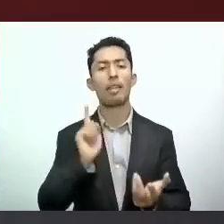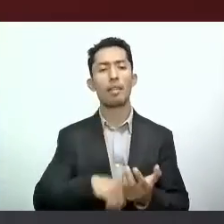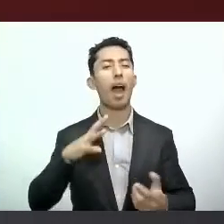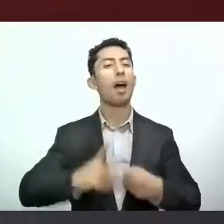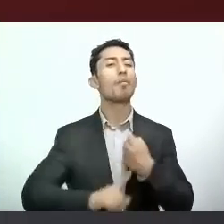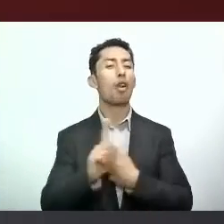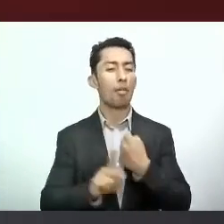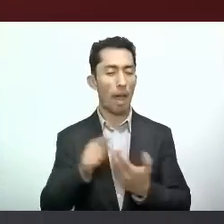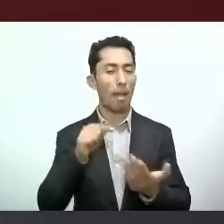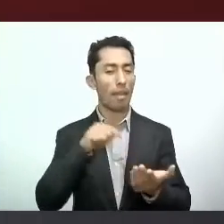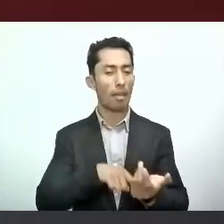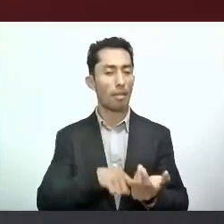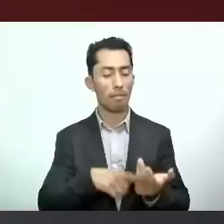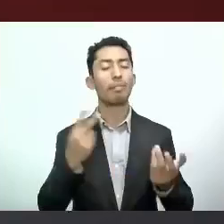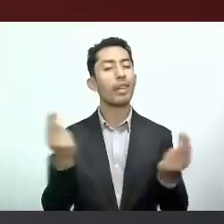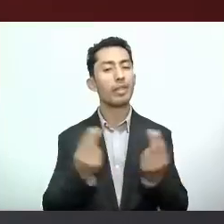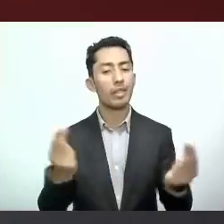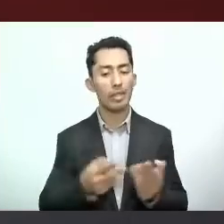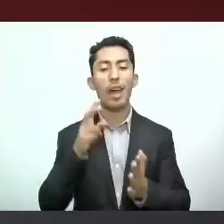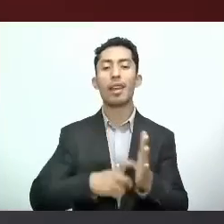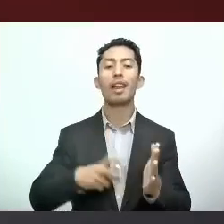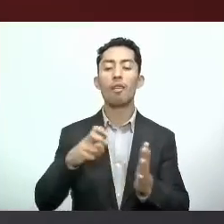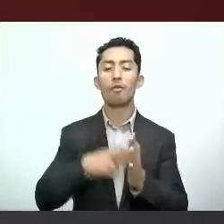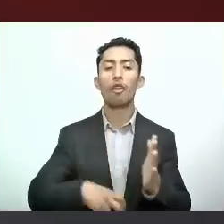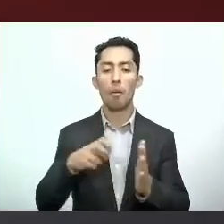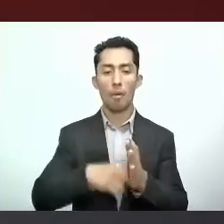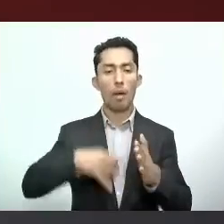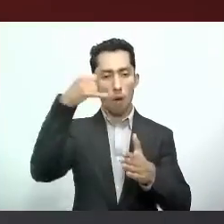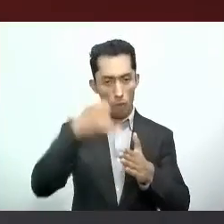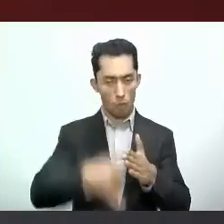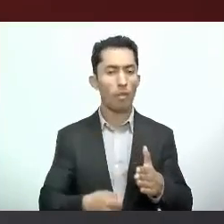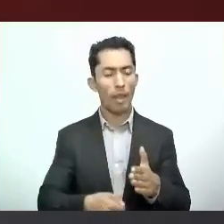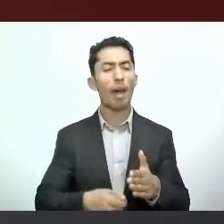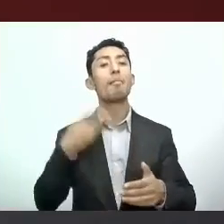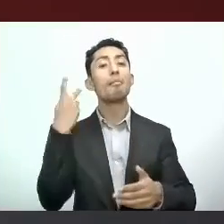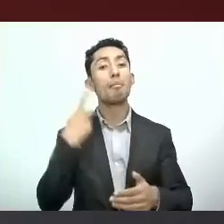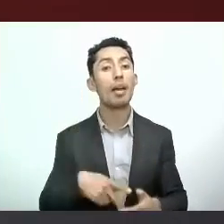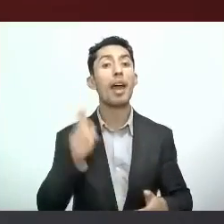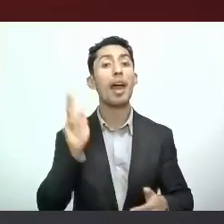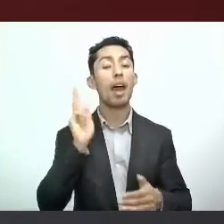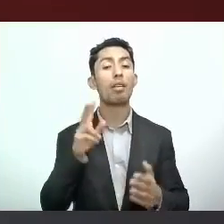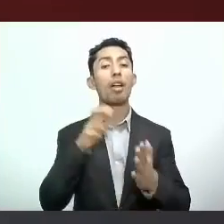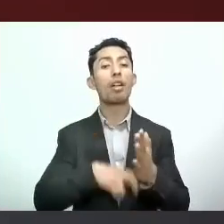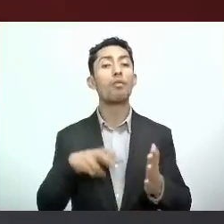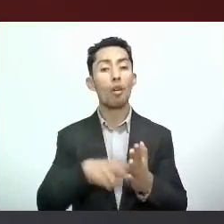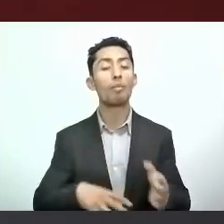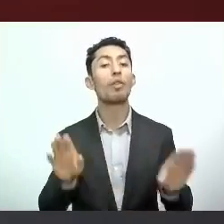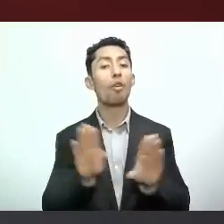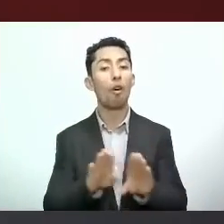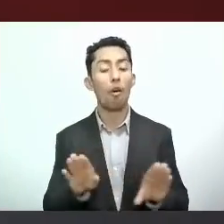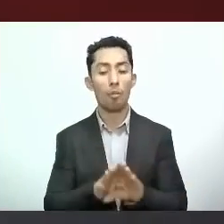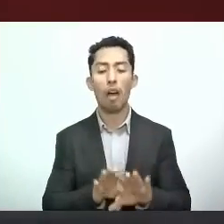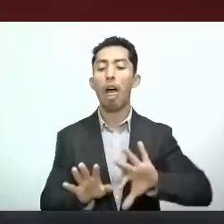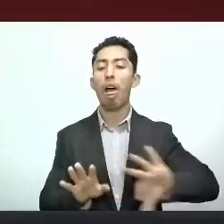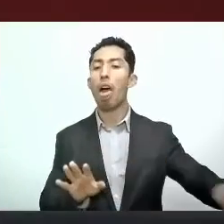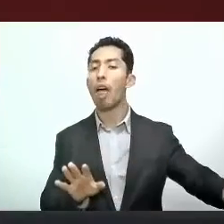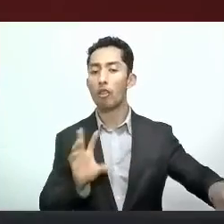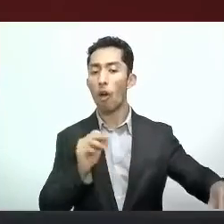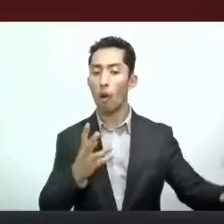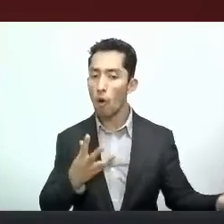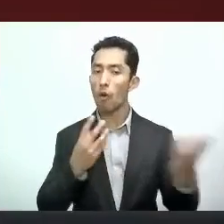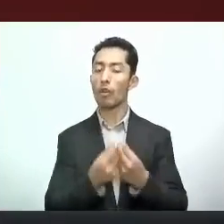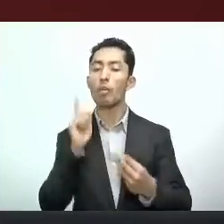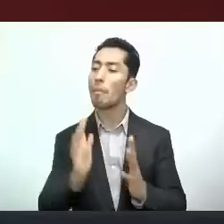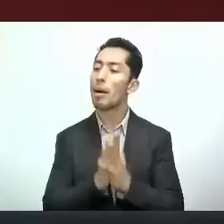sí necesitamos una reforma profunda, pero no se puede dar esta reforma sin nosotras. No se puede dar sin